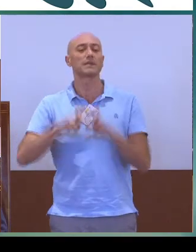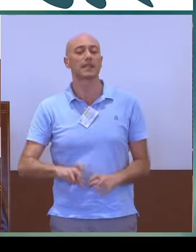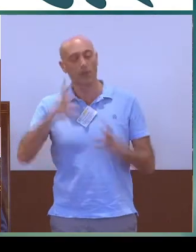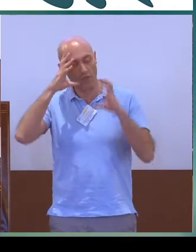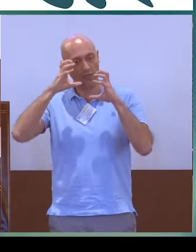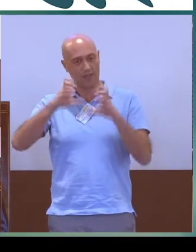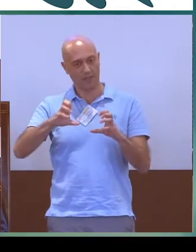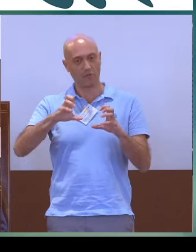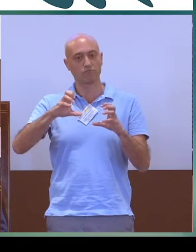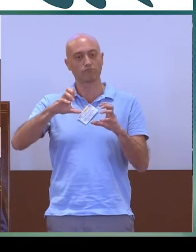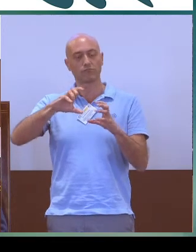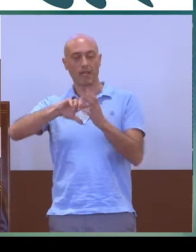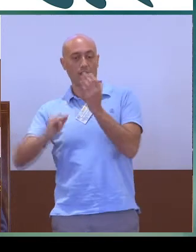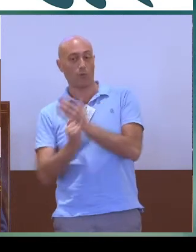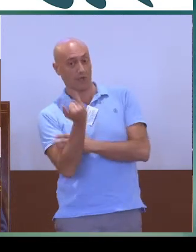Esperen que el trabajo no está.